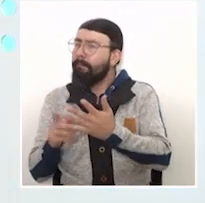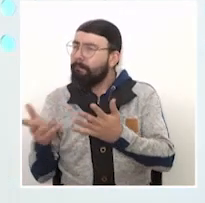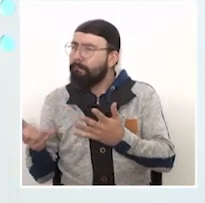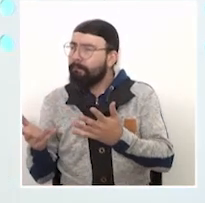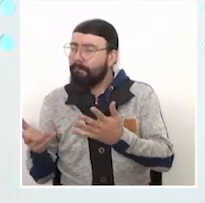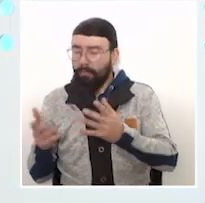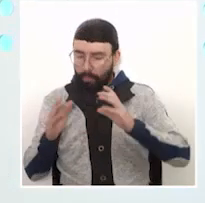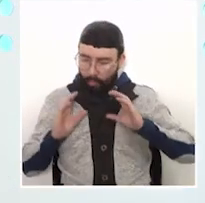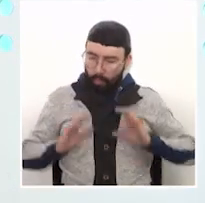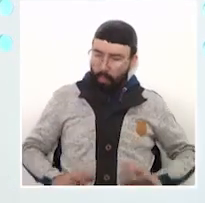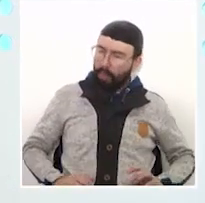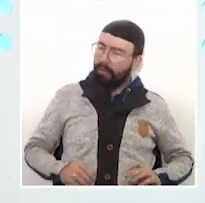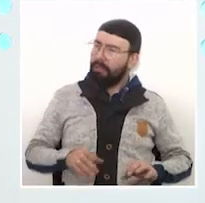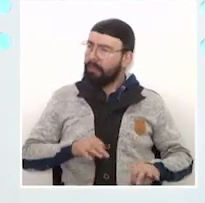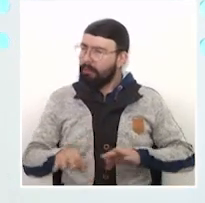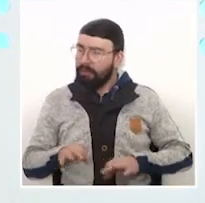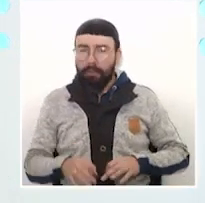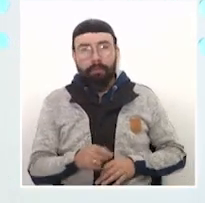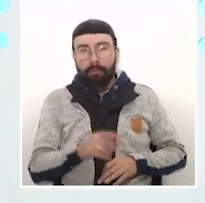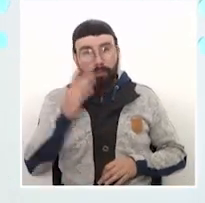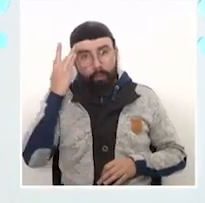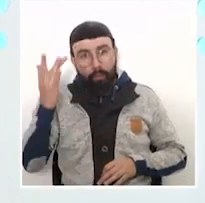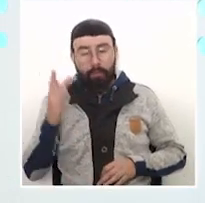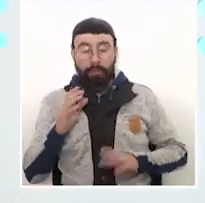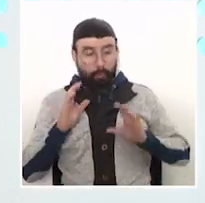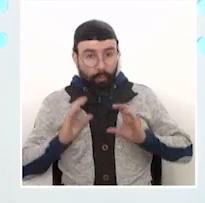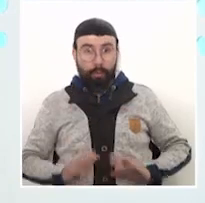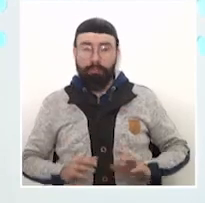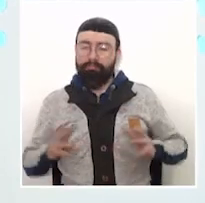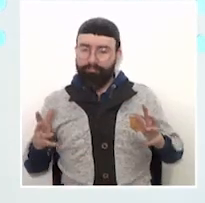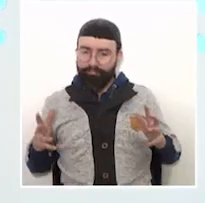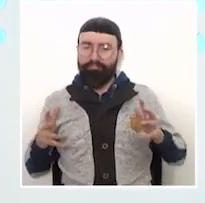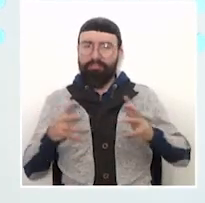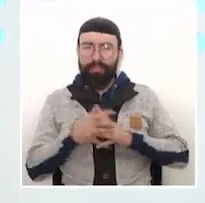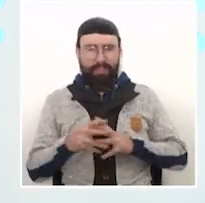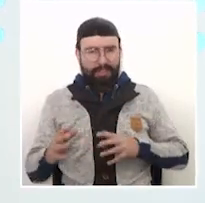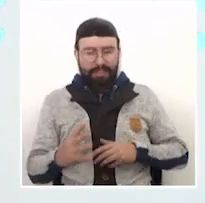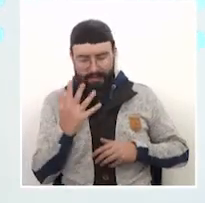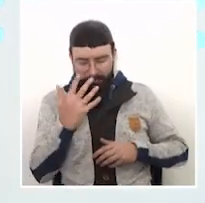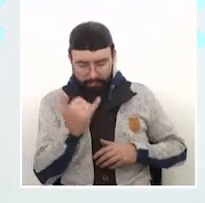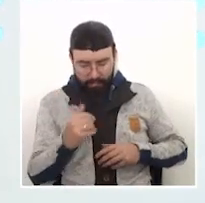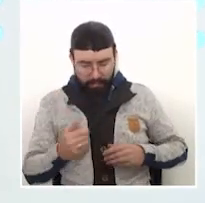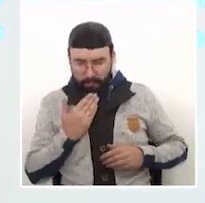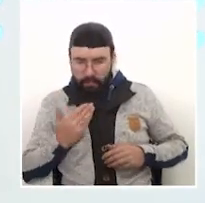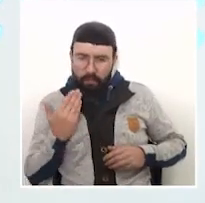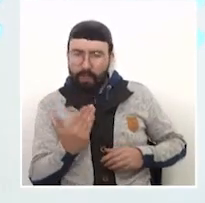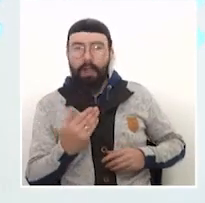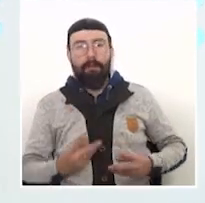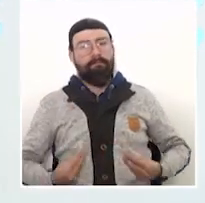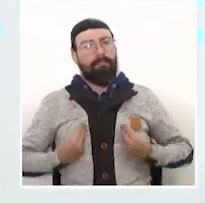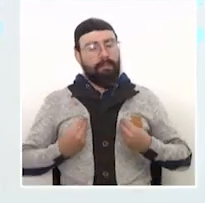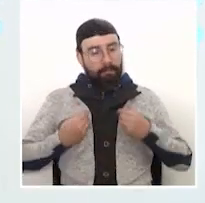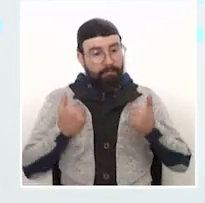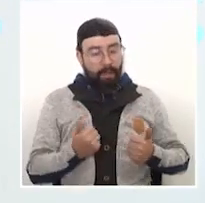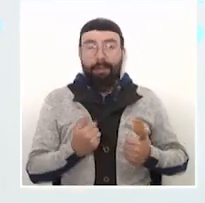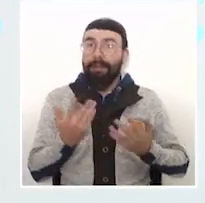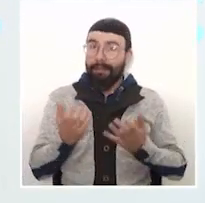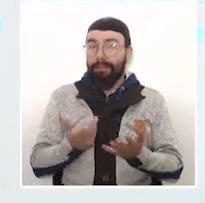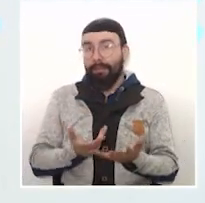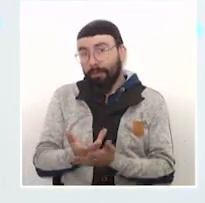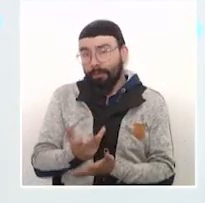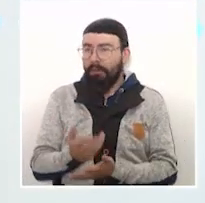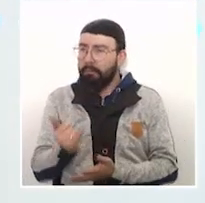del cuerpo, porque hace parte integral de esos cinco pilares del buen vivir, y queremos recomendarles